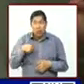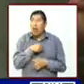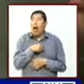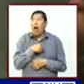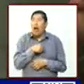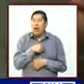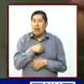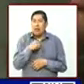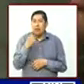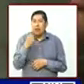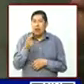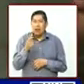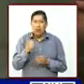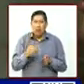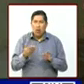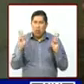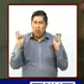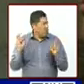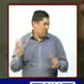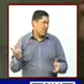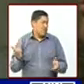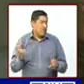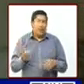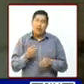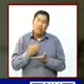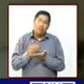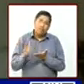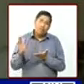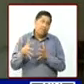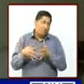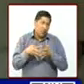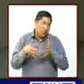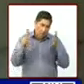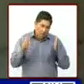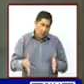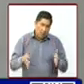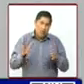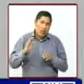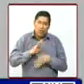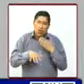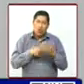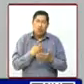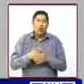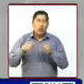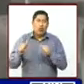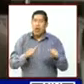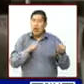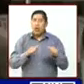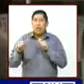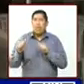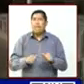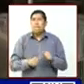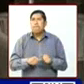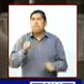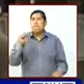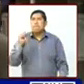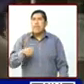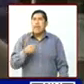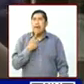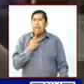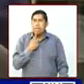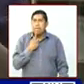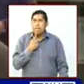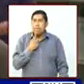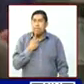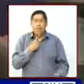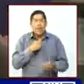nosotros en 24 horas estábamos muertos, pero los hemos sacado a los norteamericanos en todas sus actividades. Sí, eso he